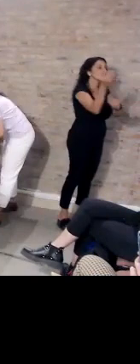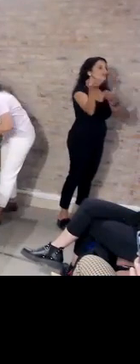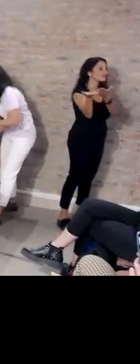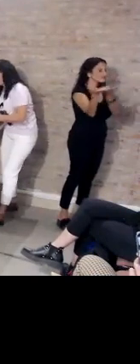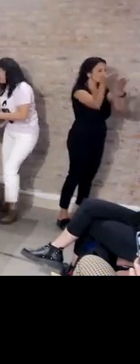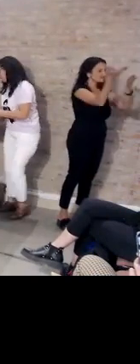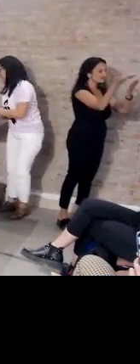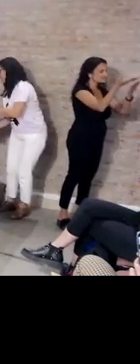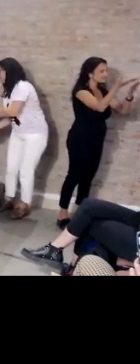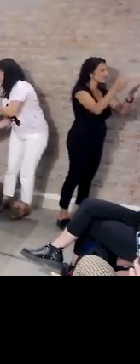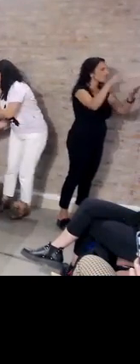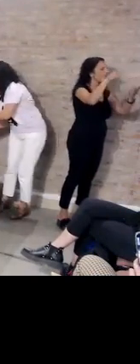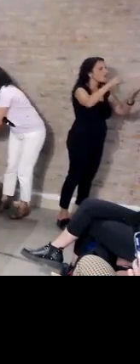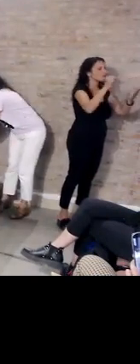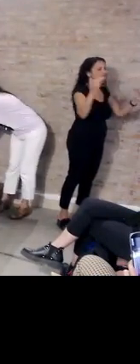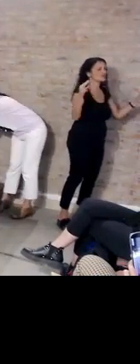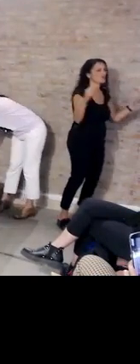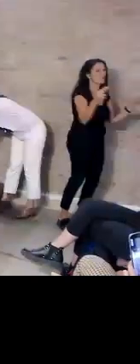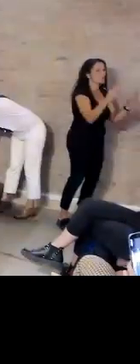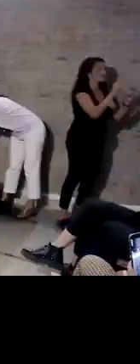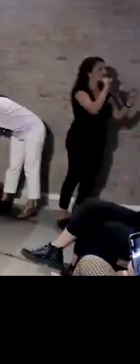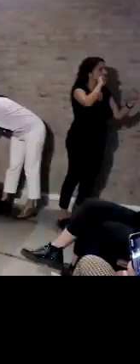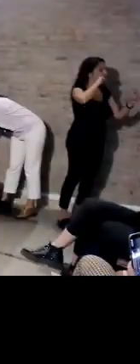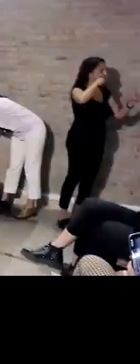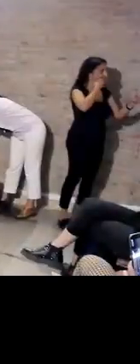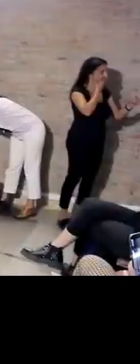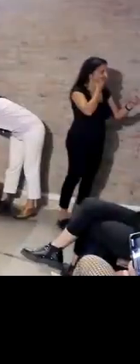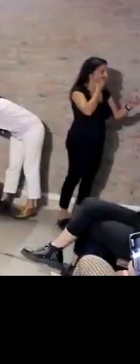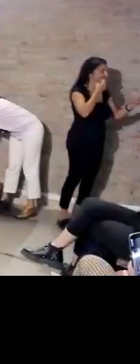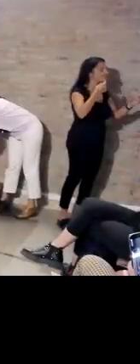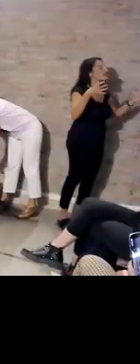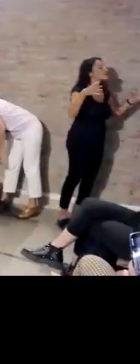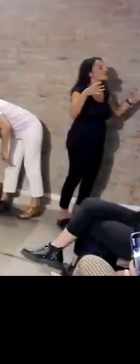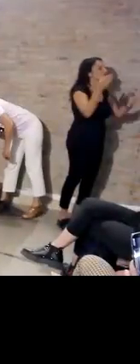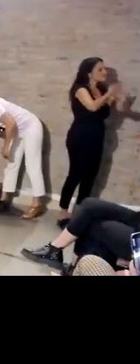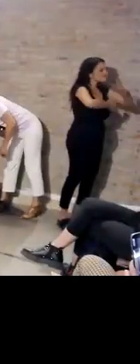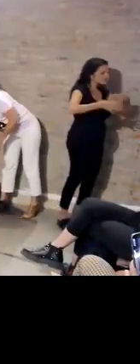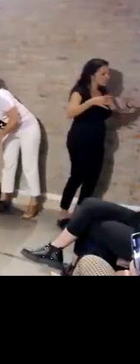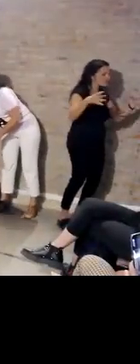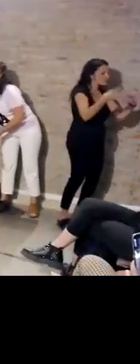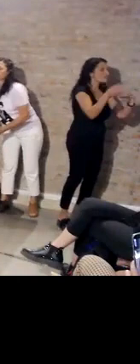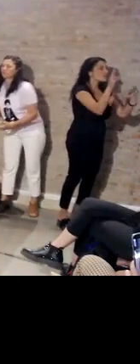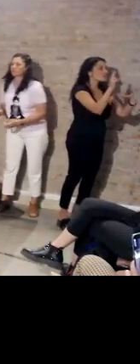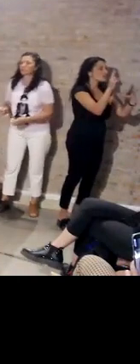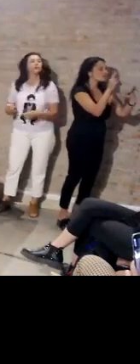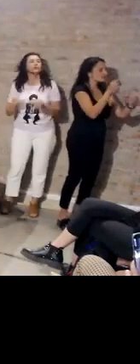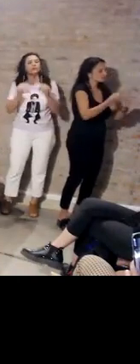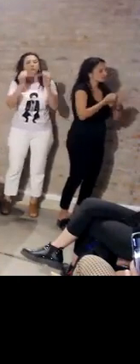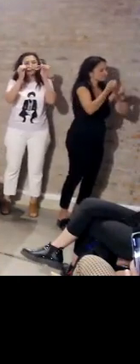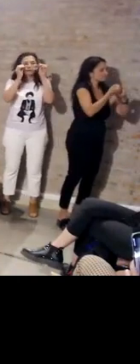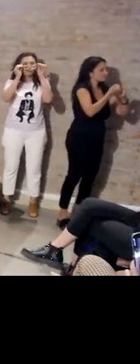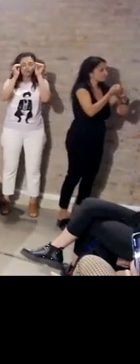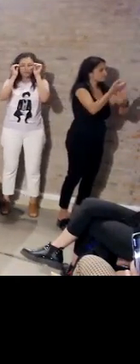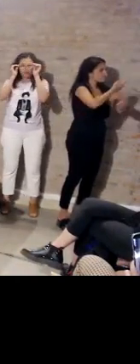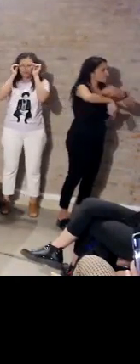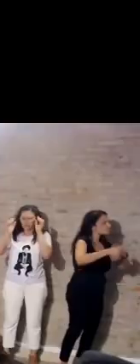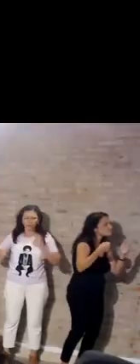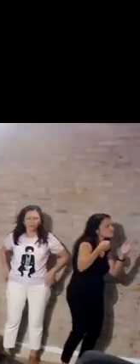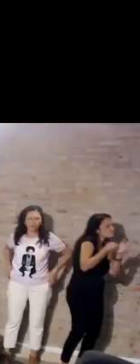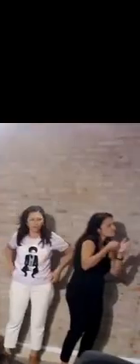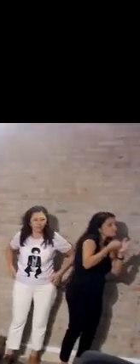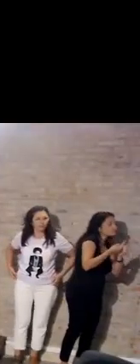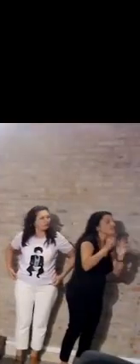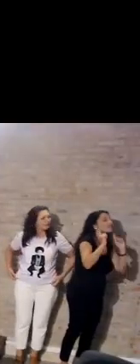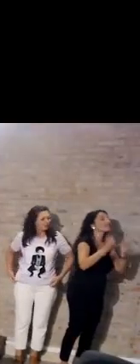bienvenida a este hermoso y necesario encuentro denominado resistencia femisa en segundo lugar Quiero agradecer